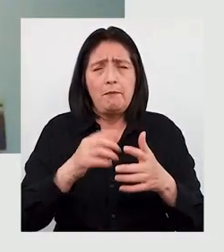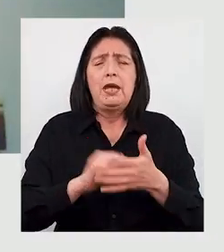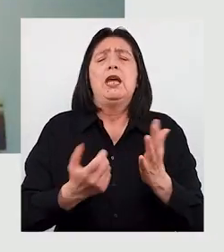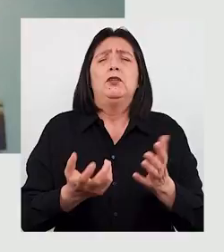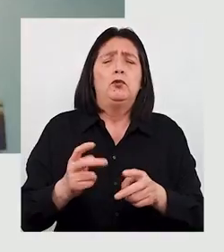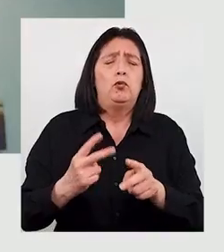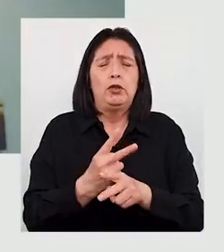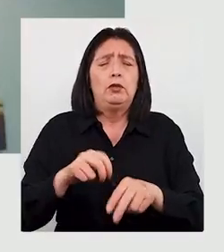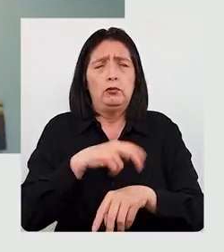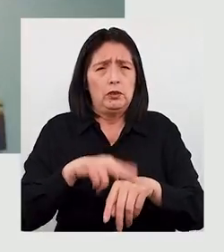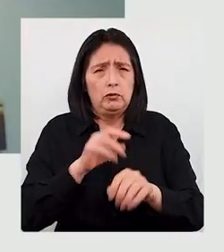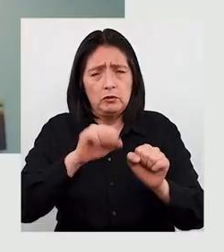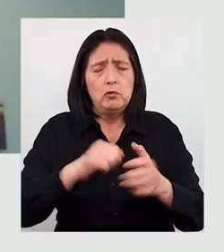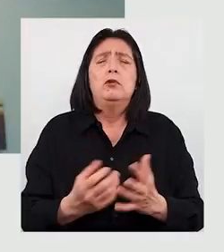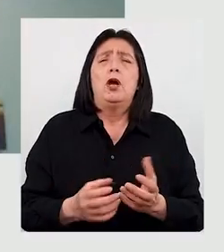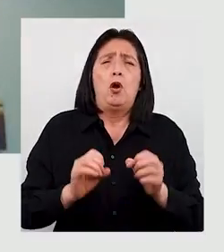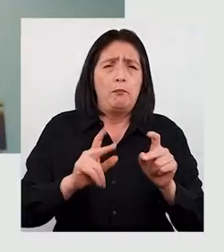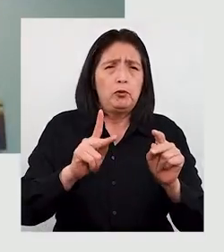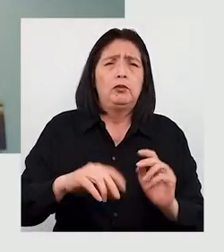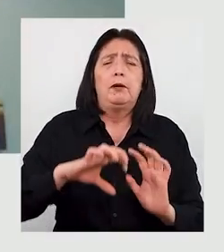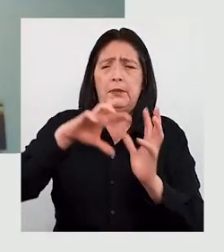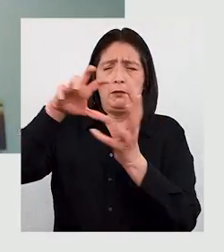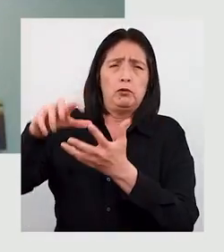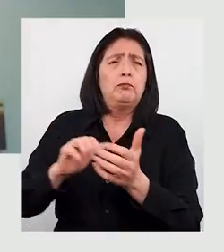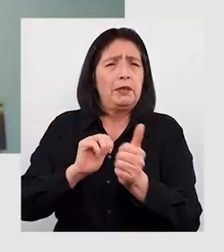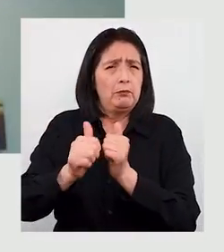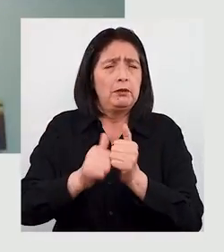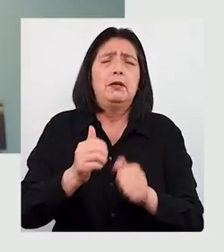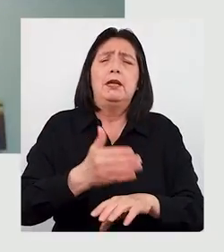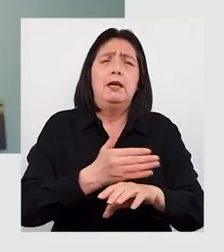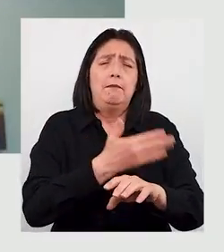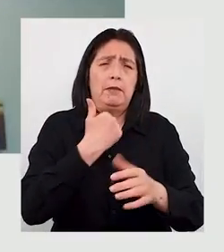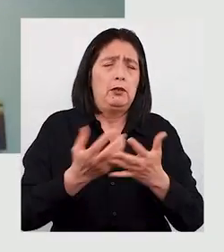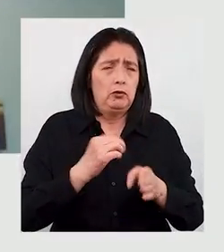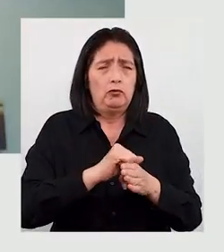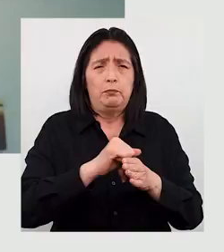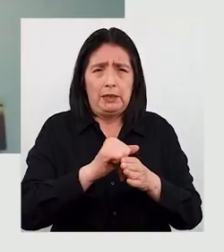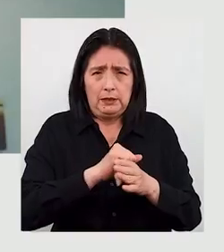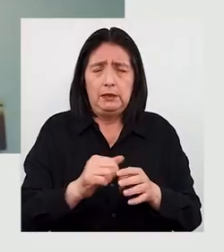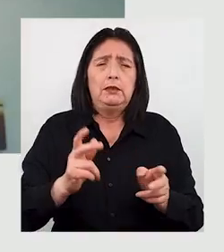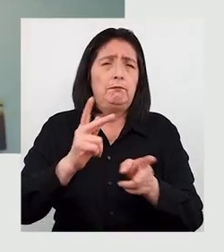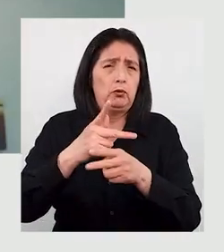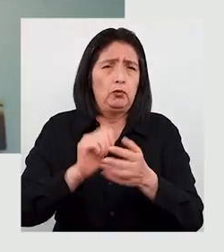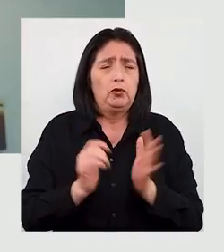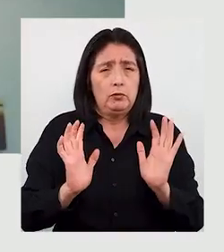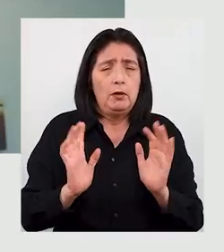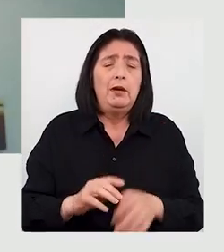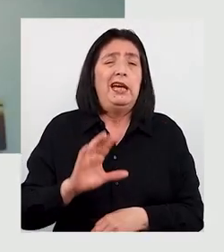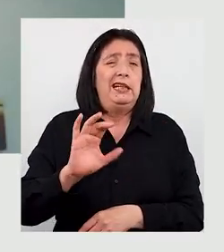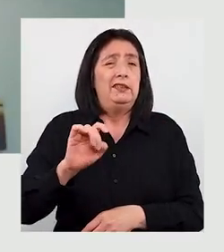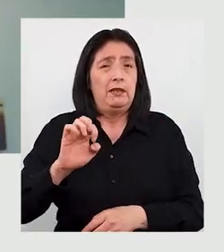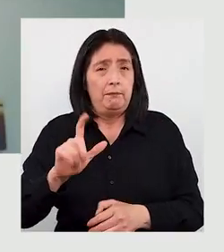una oportunidad para salir al mundo de manera más competitiva y mejorando sus prácticas productivas. Para la